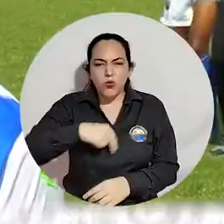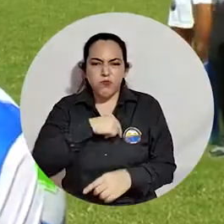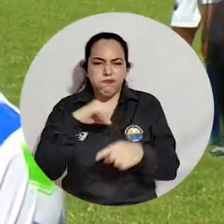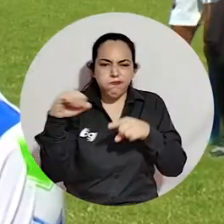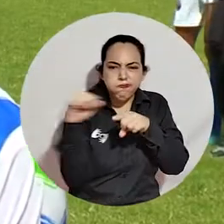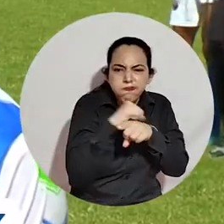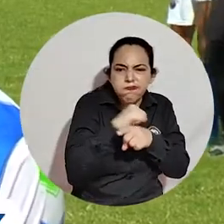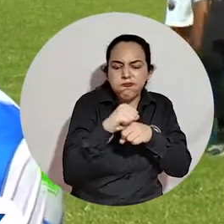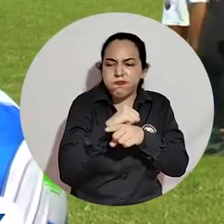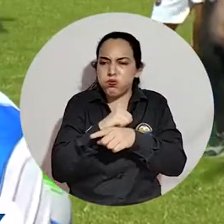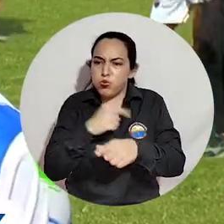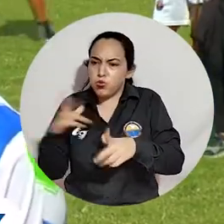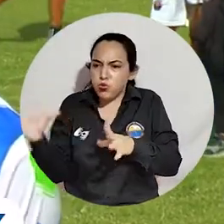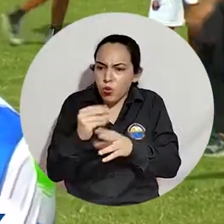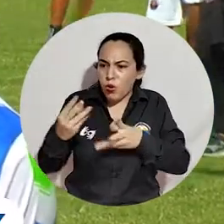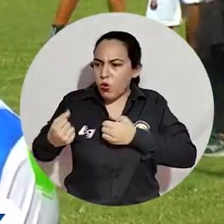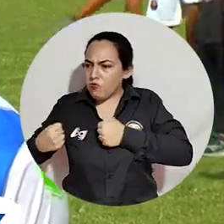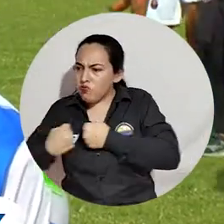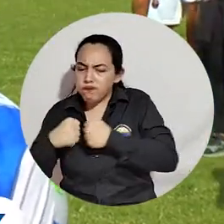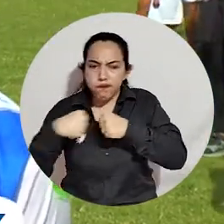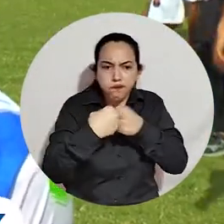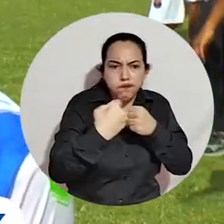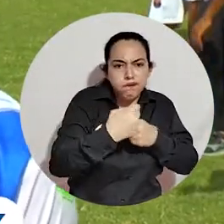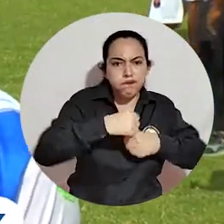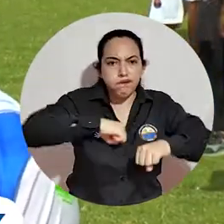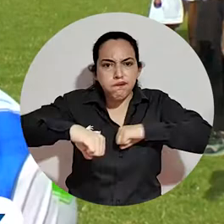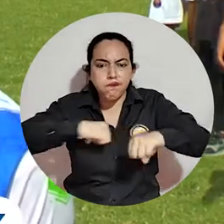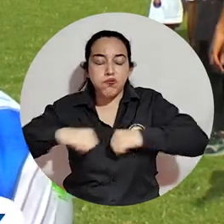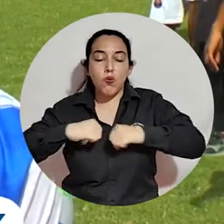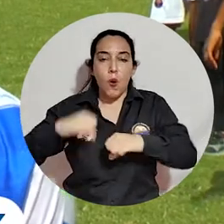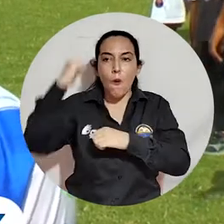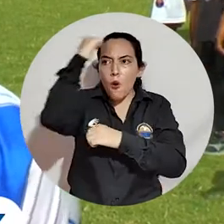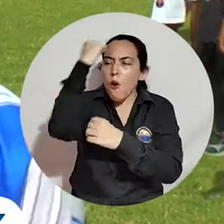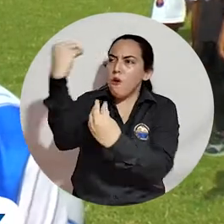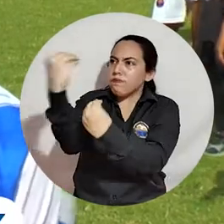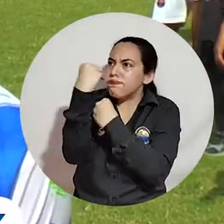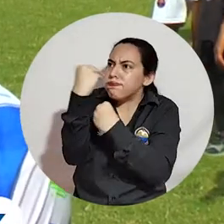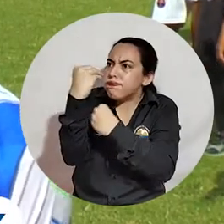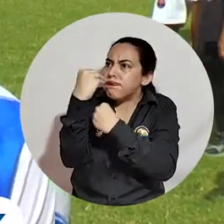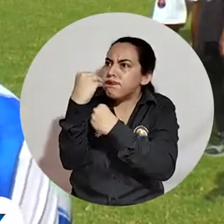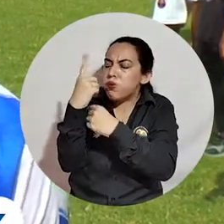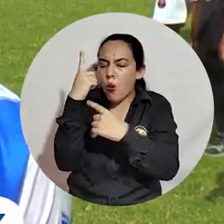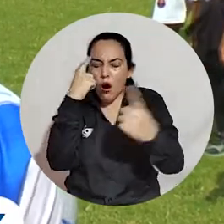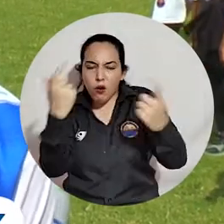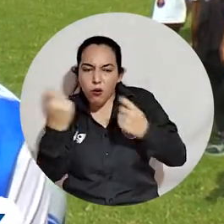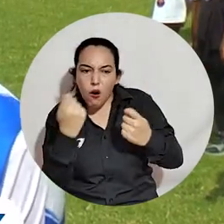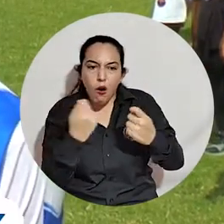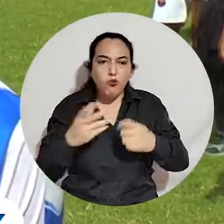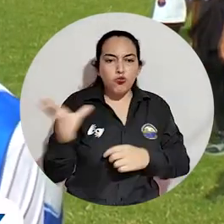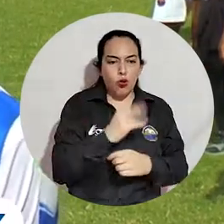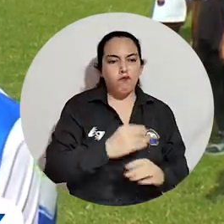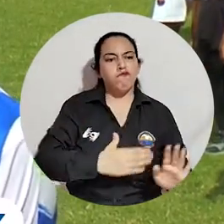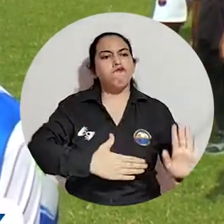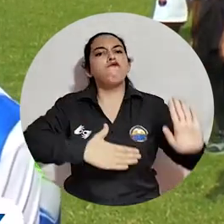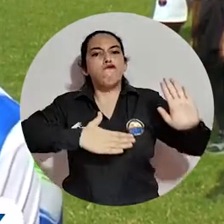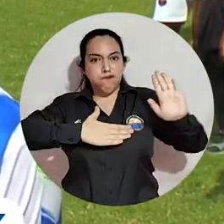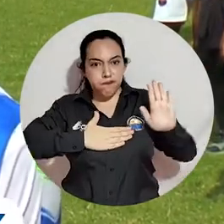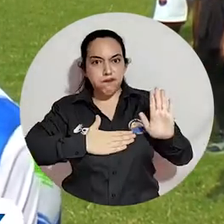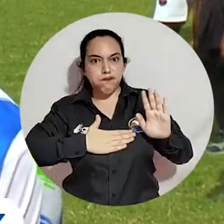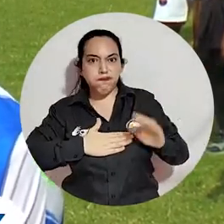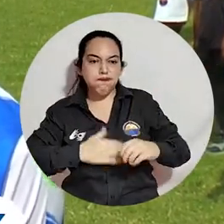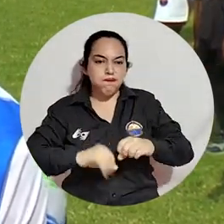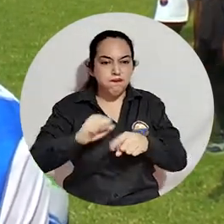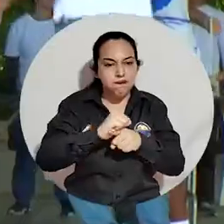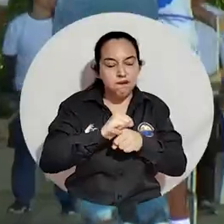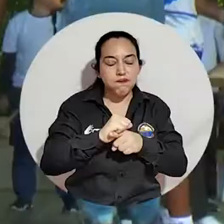La constancia, la perseverancia, la lucha, el trabajo que se vino haciendo con el profe, pues se vio reflejado hoy gracias a que todos tuvimos